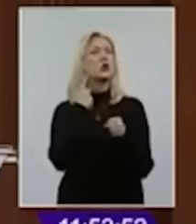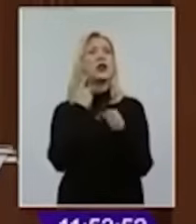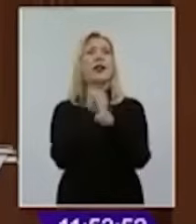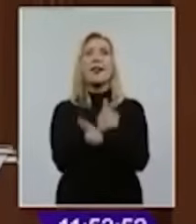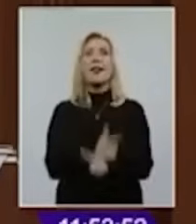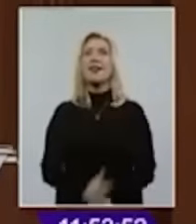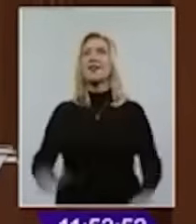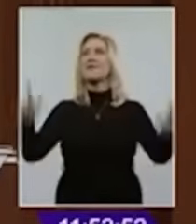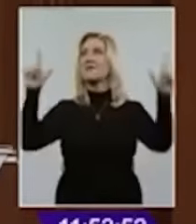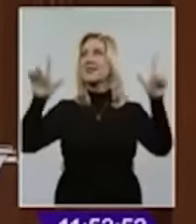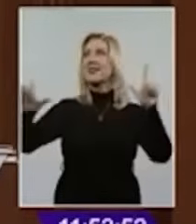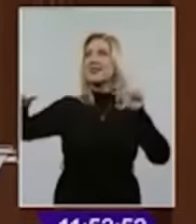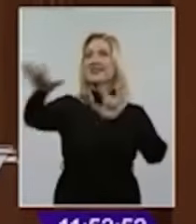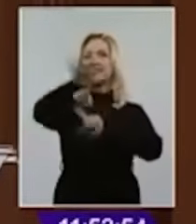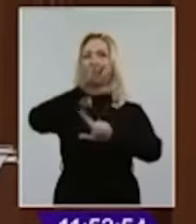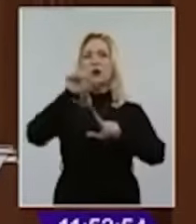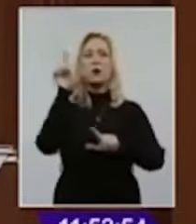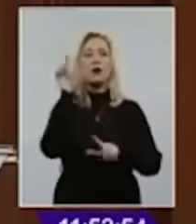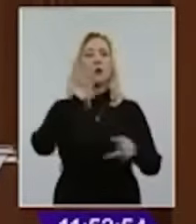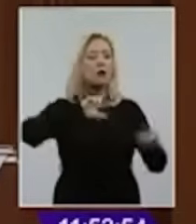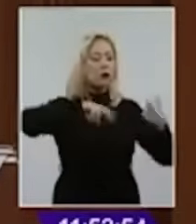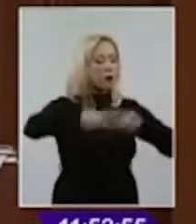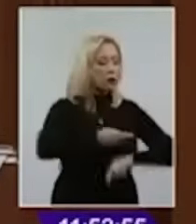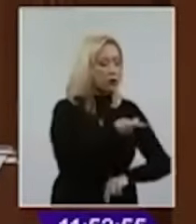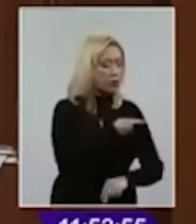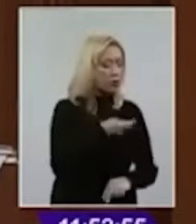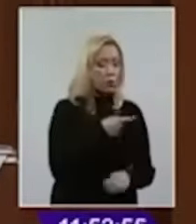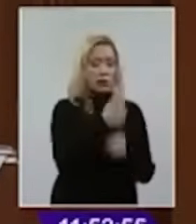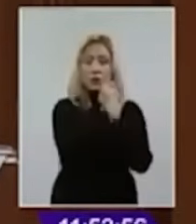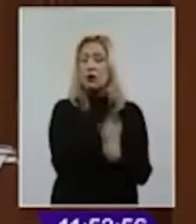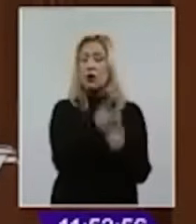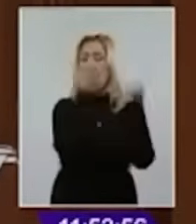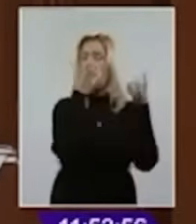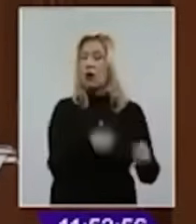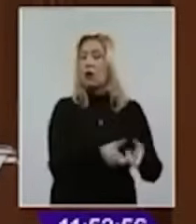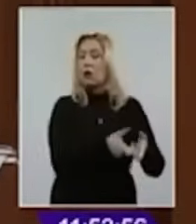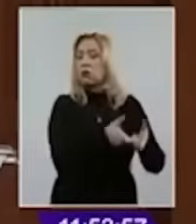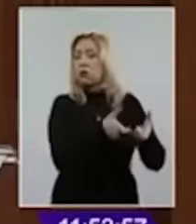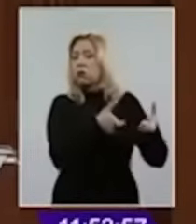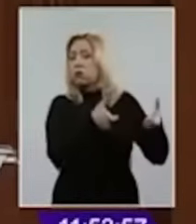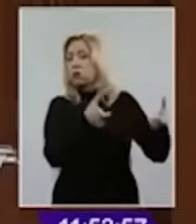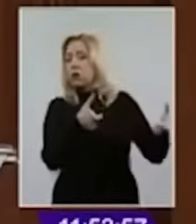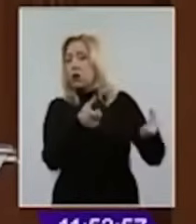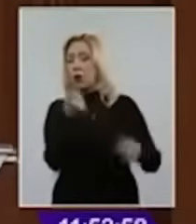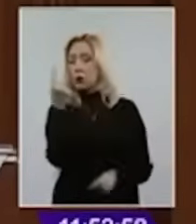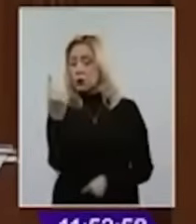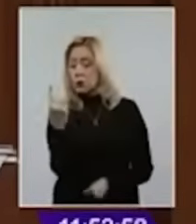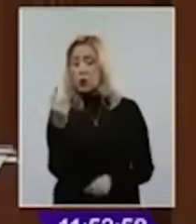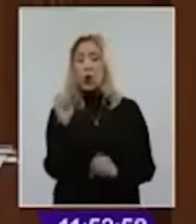libertad económica no está asegurada, tanto individual como colectivamente.